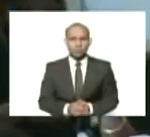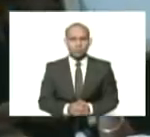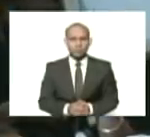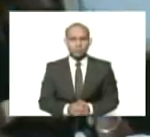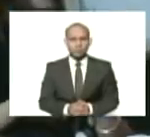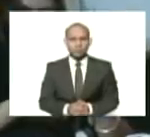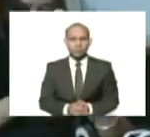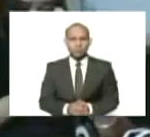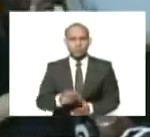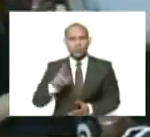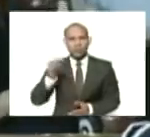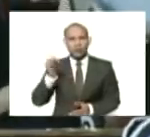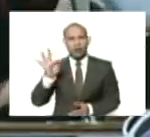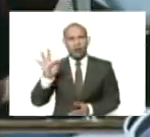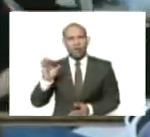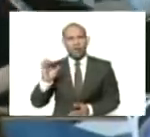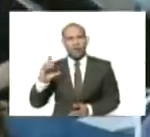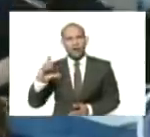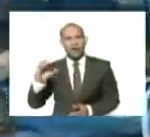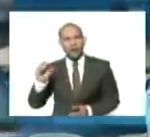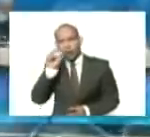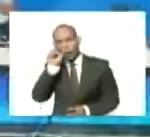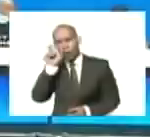Rafael Chacón era maestro de Petare.